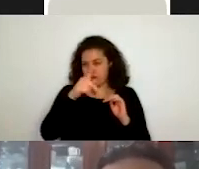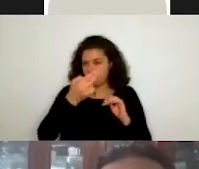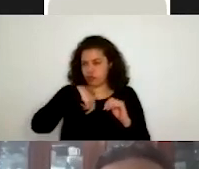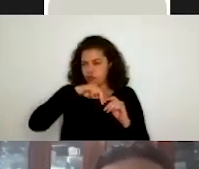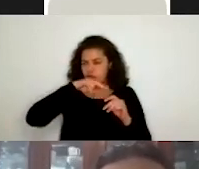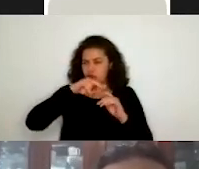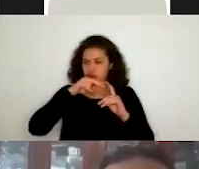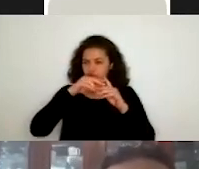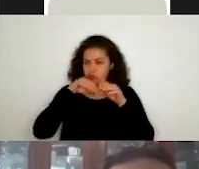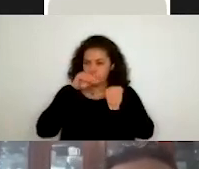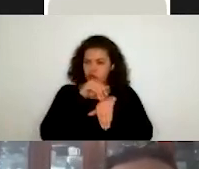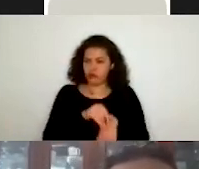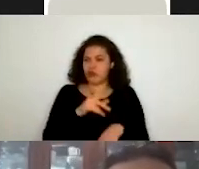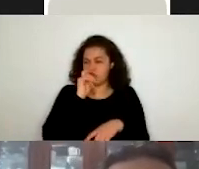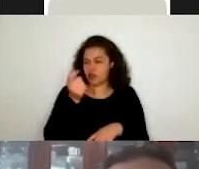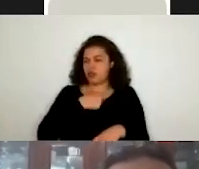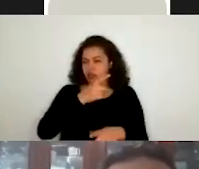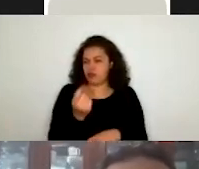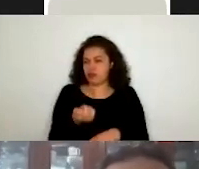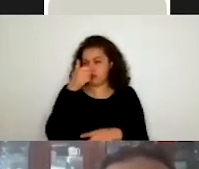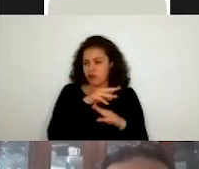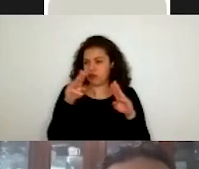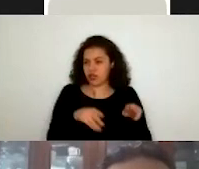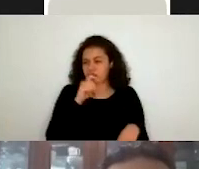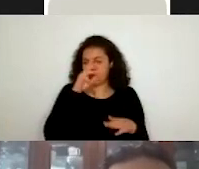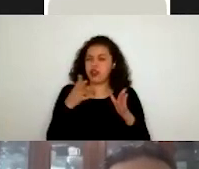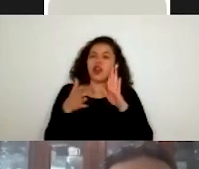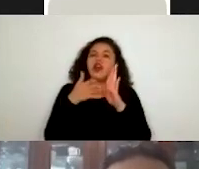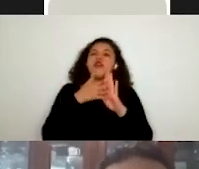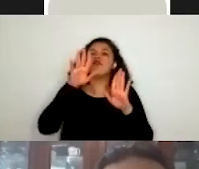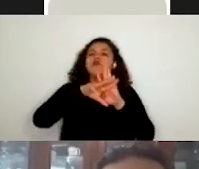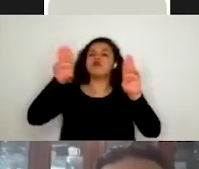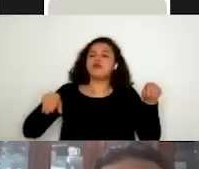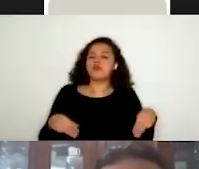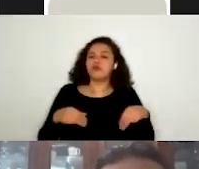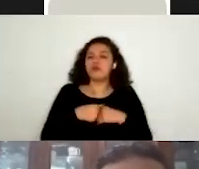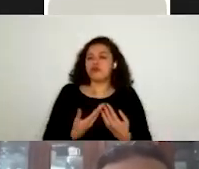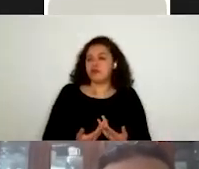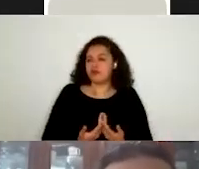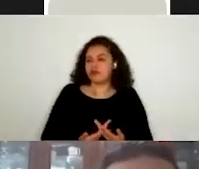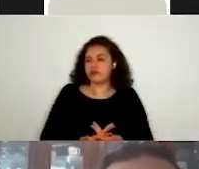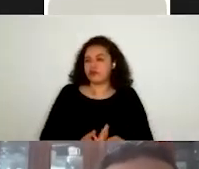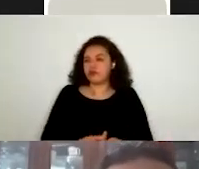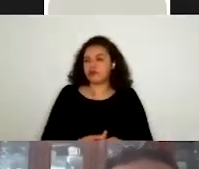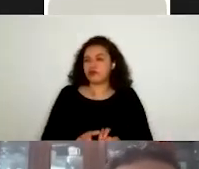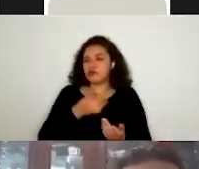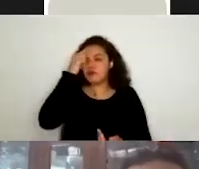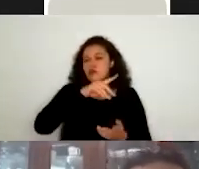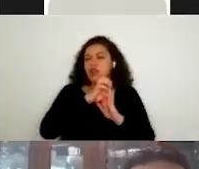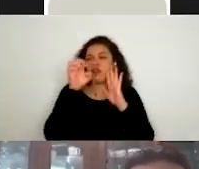que está en planta baja. Los metros cuadrados de construcción, en este caso, para el ejemplo, son 200.